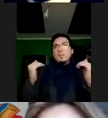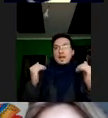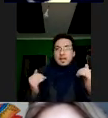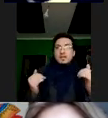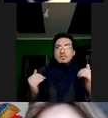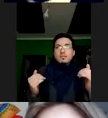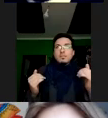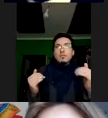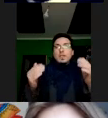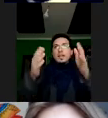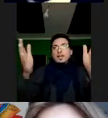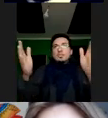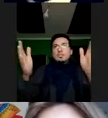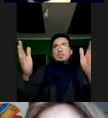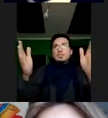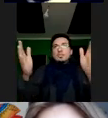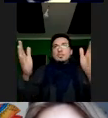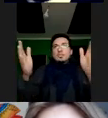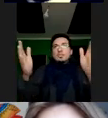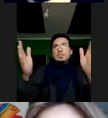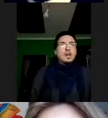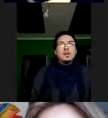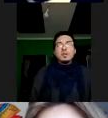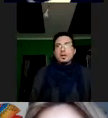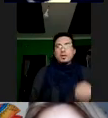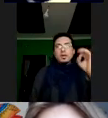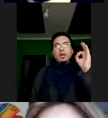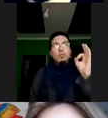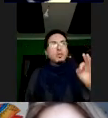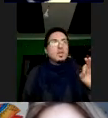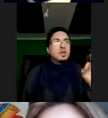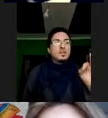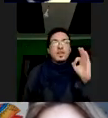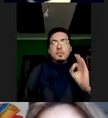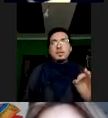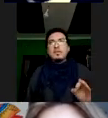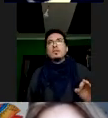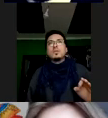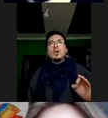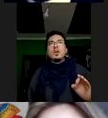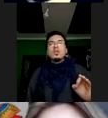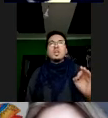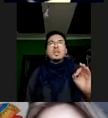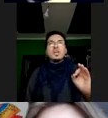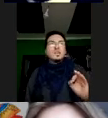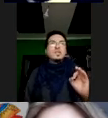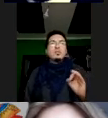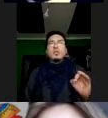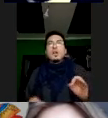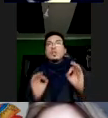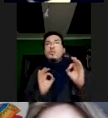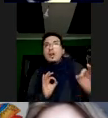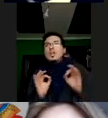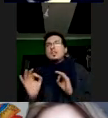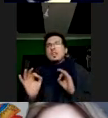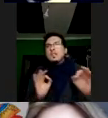de las paredes, en este caso el plano no me lo podría dar, porque recuerden que los planos tienen que ser bien específicos, no tienen que ser así como que no